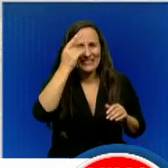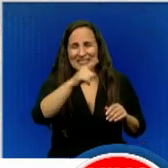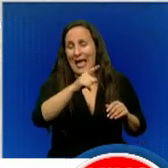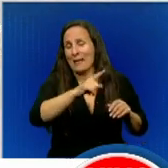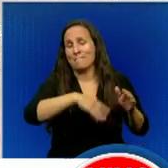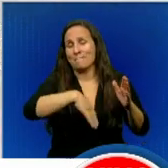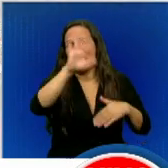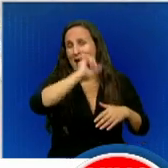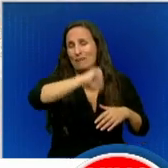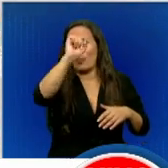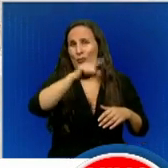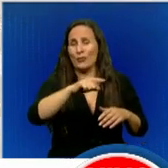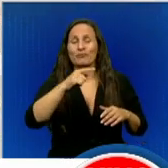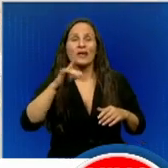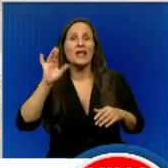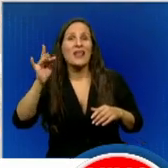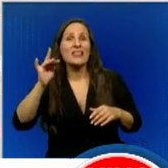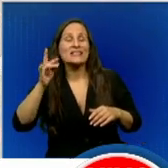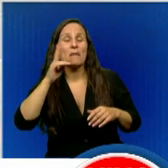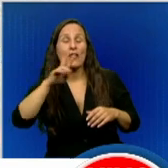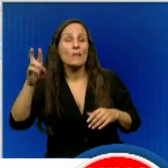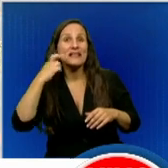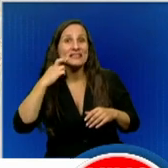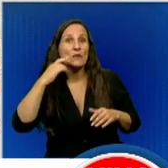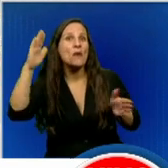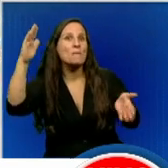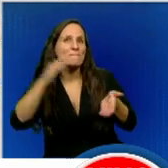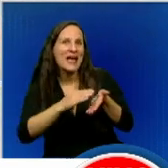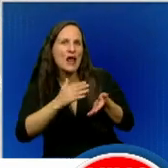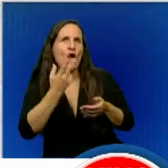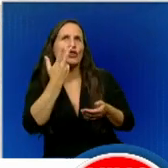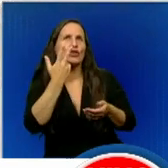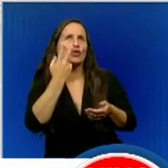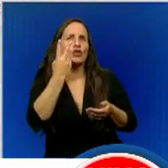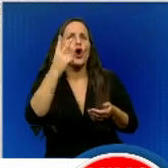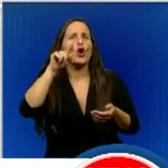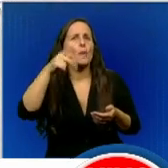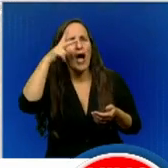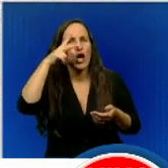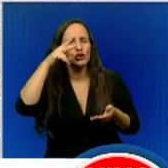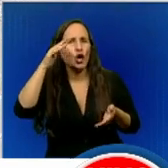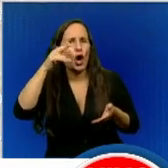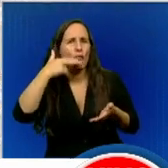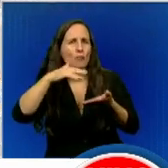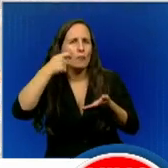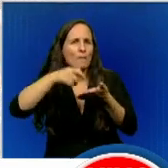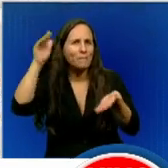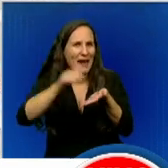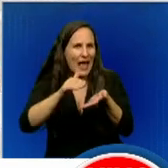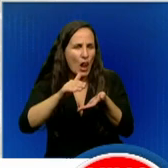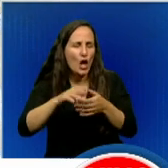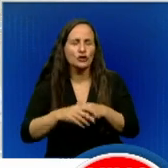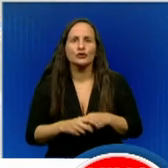bajó a diciembre del 2019 casi 3 puntos 2.8 la presión